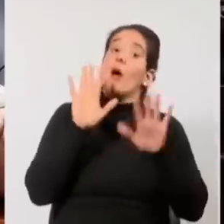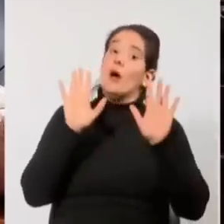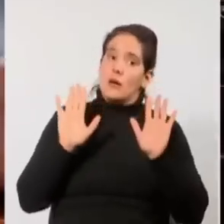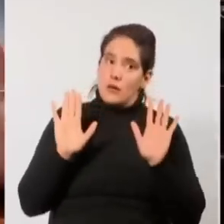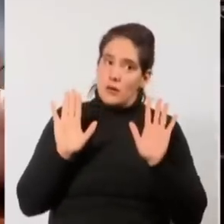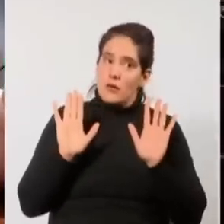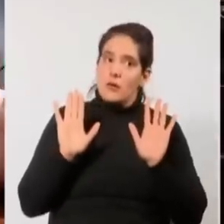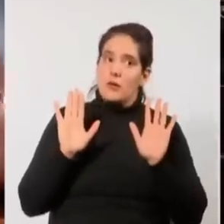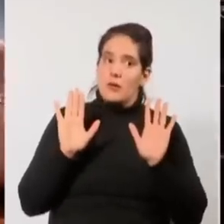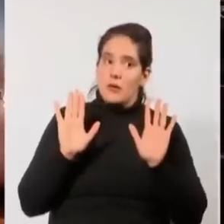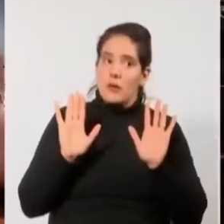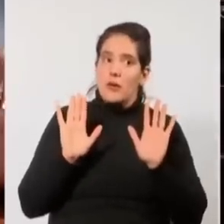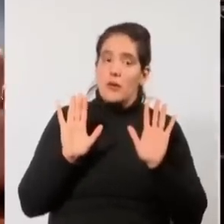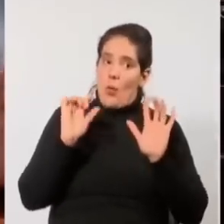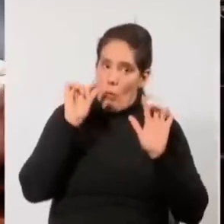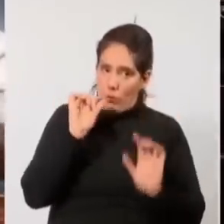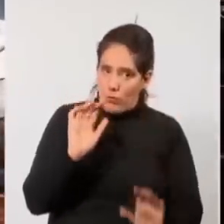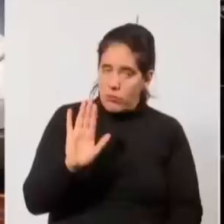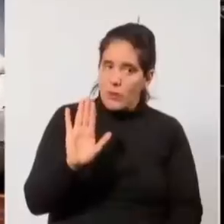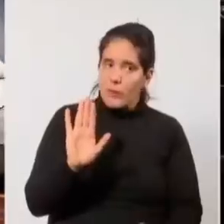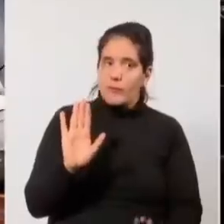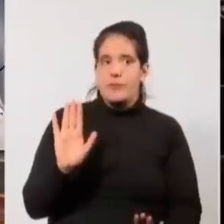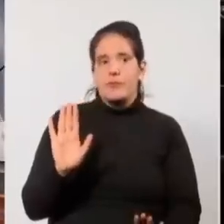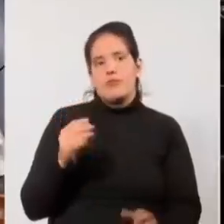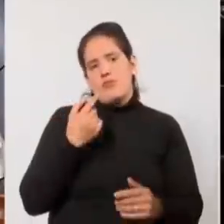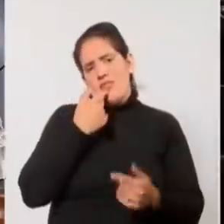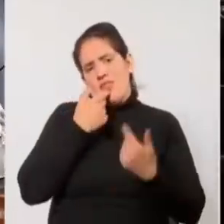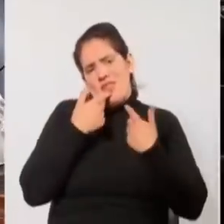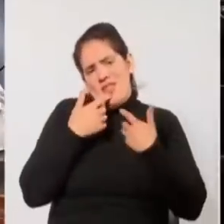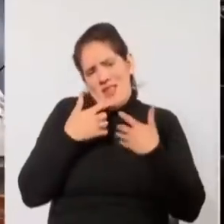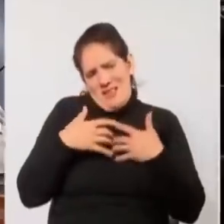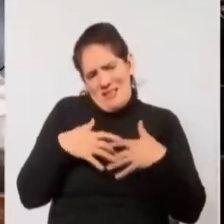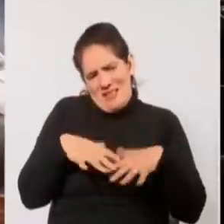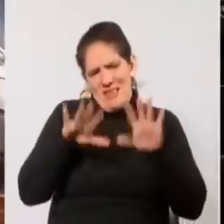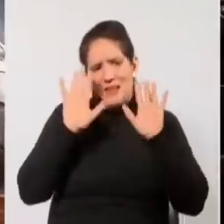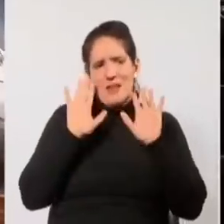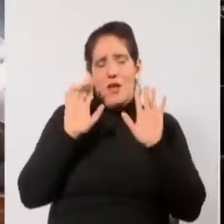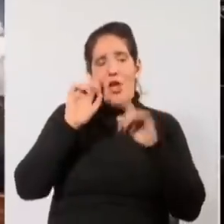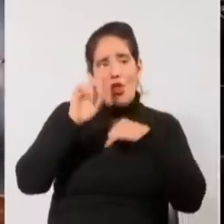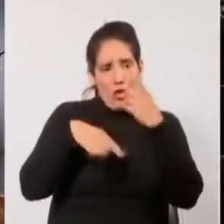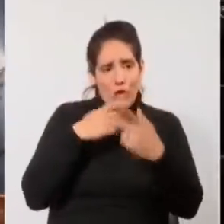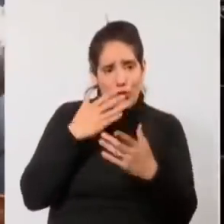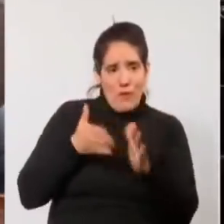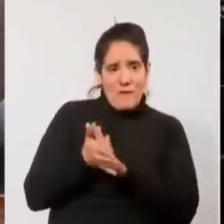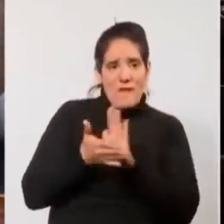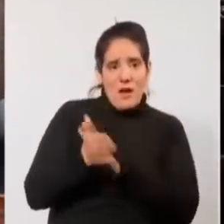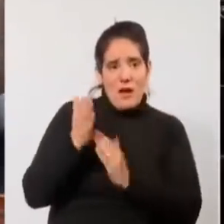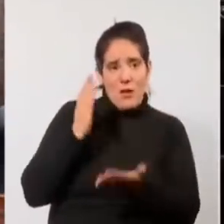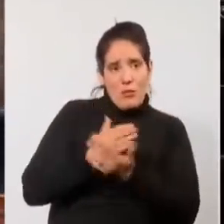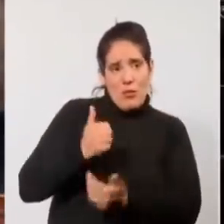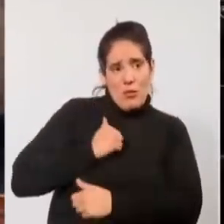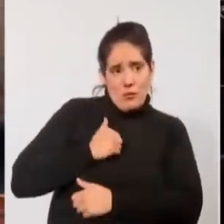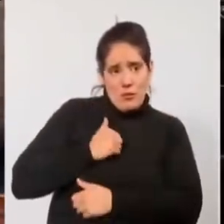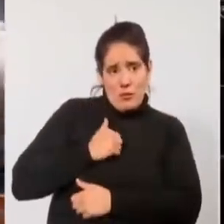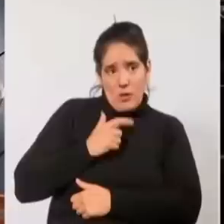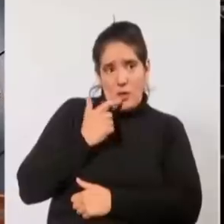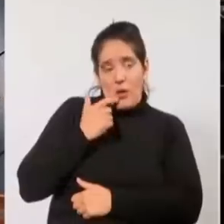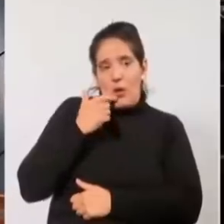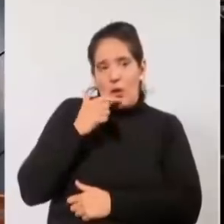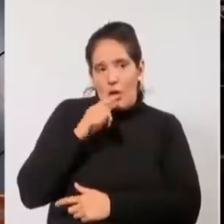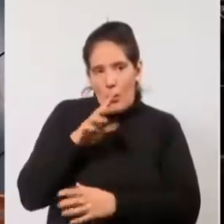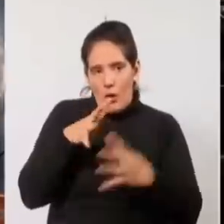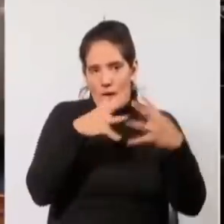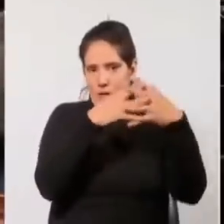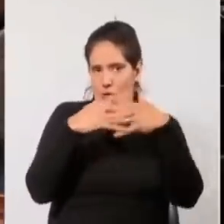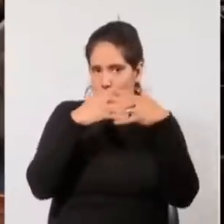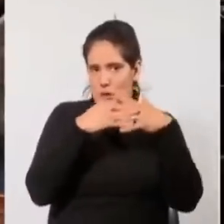un poco más, bueno, ni que hablar, otros intentos de golpe de Estado, como para mí fue la invasión al Capitolio. Nunca vi